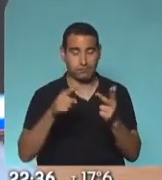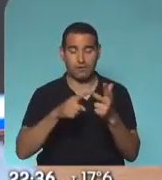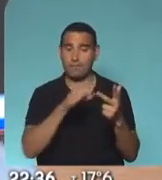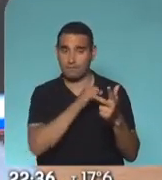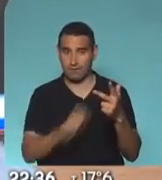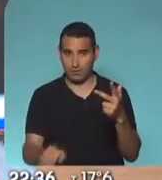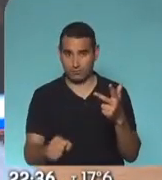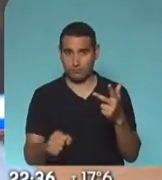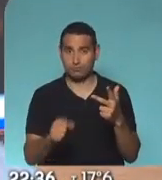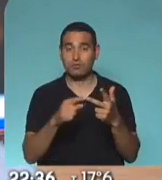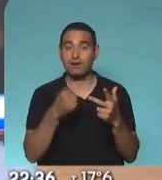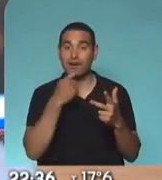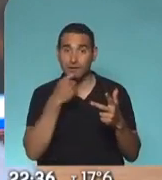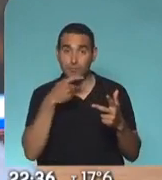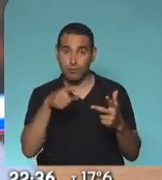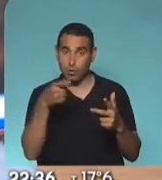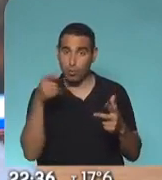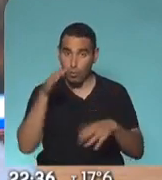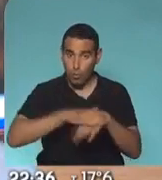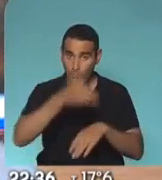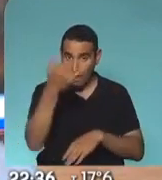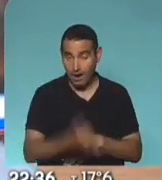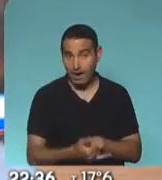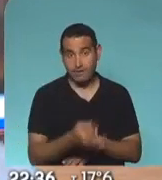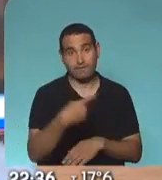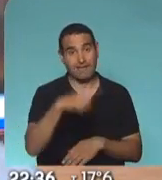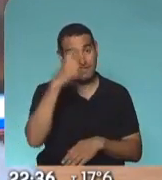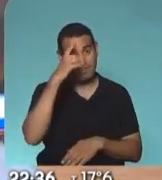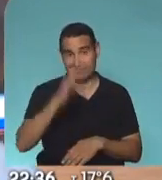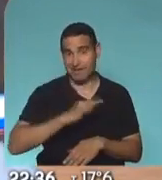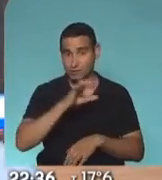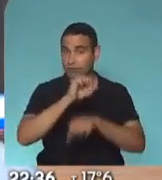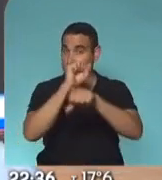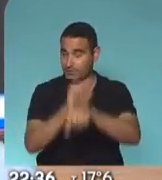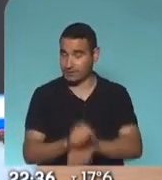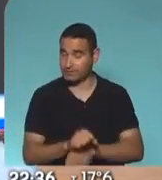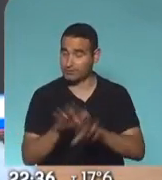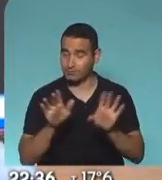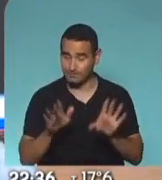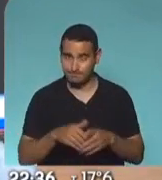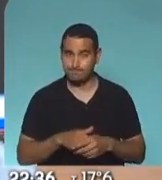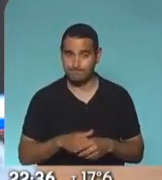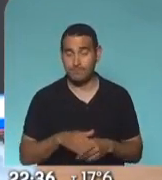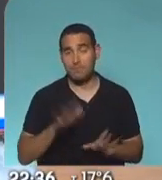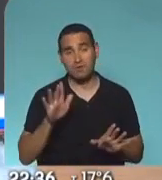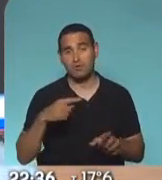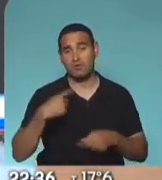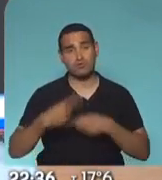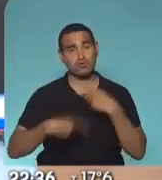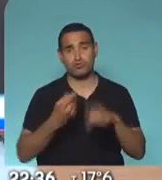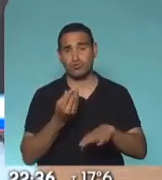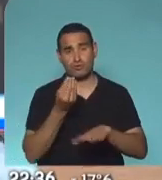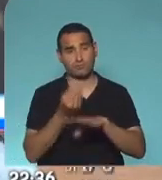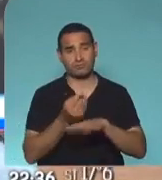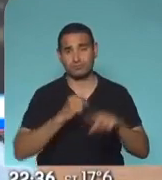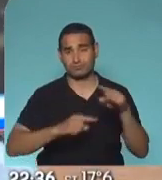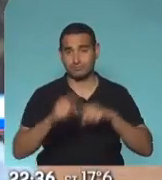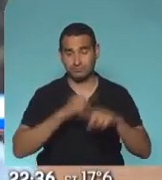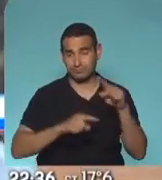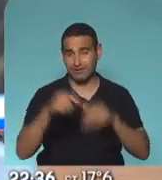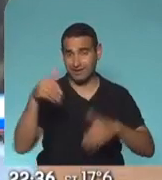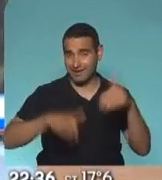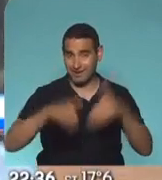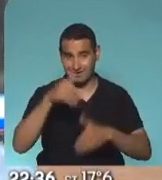En caso de ser hallado culpable, podría ir 10 años a prisión. Mientras tanto, continúa en carrera